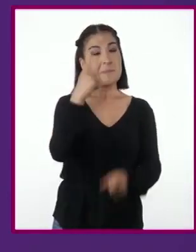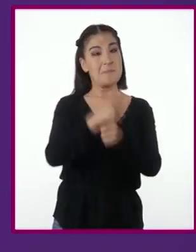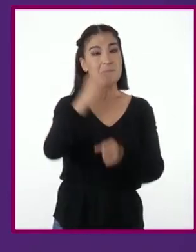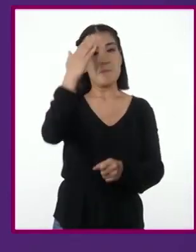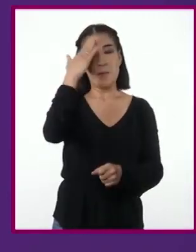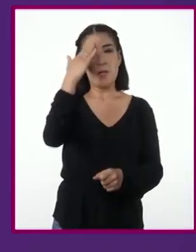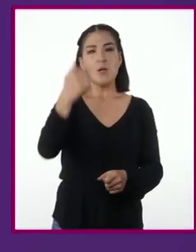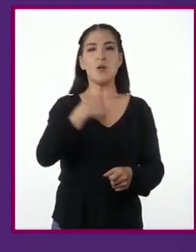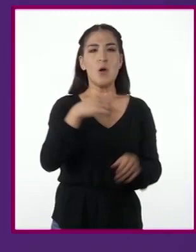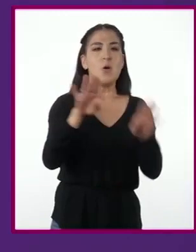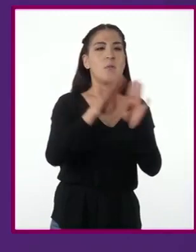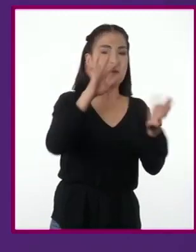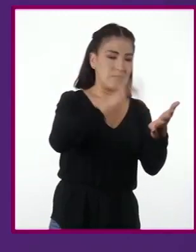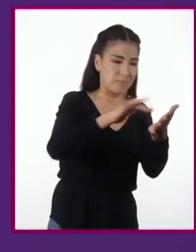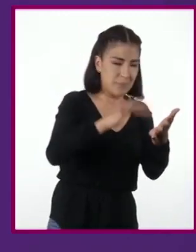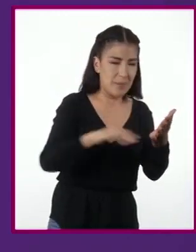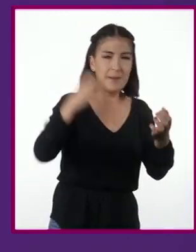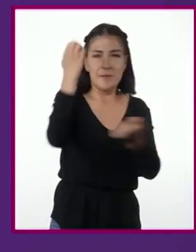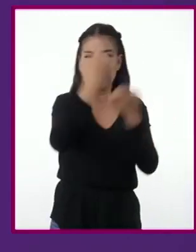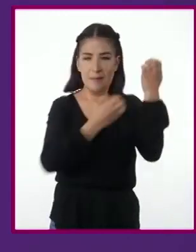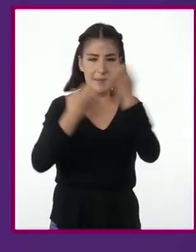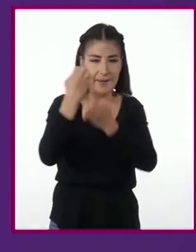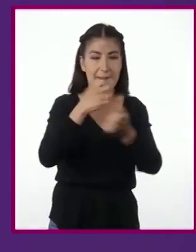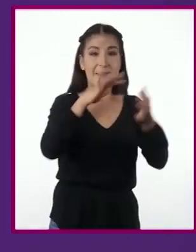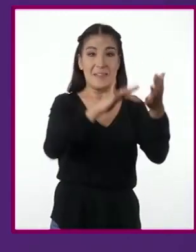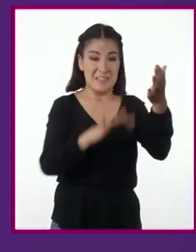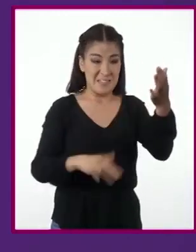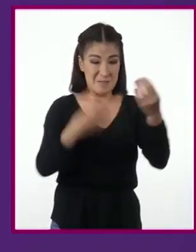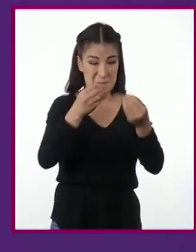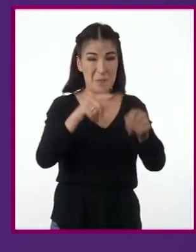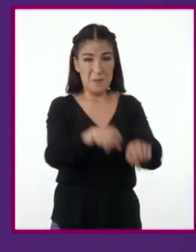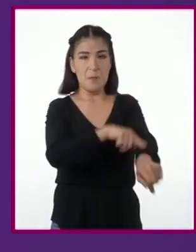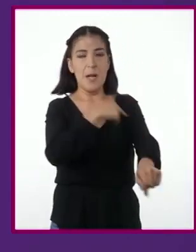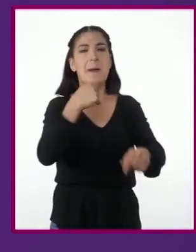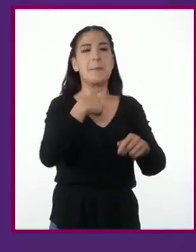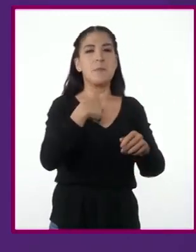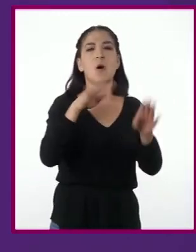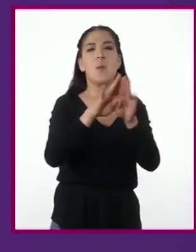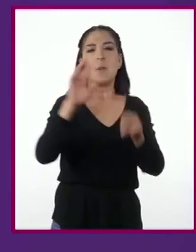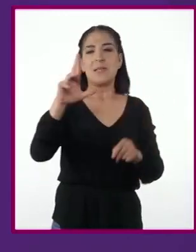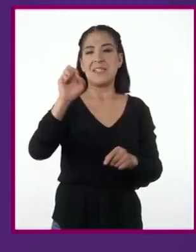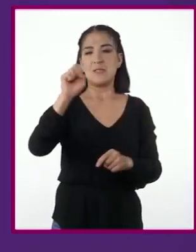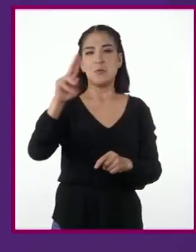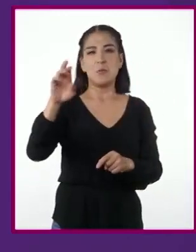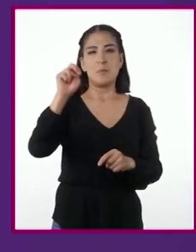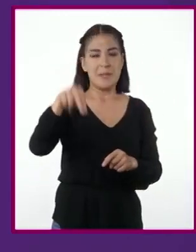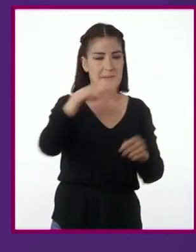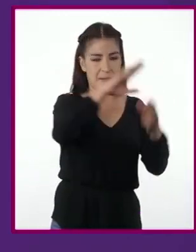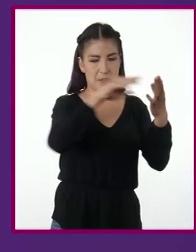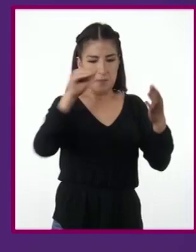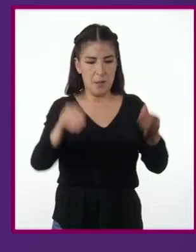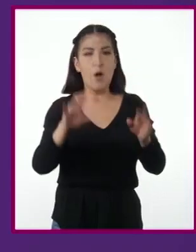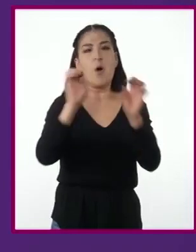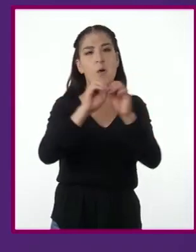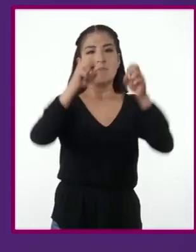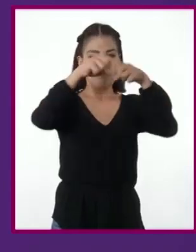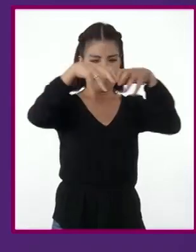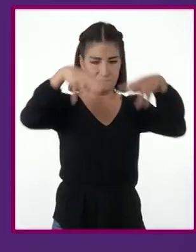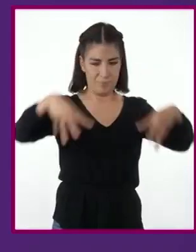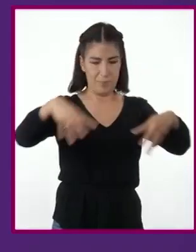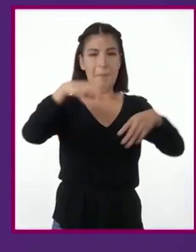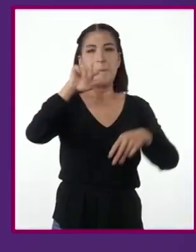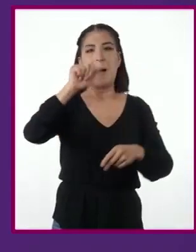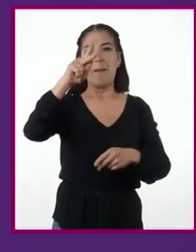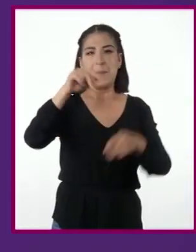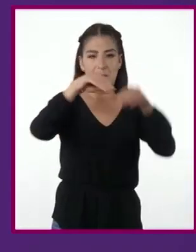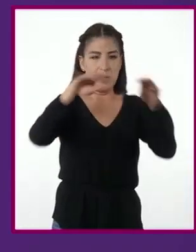Principalmente leo y analizo el texto. Si la información es extensa, realizo un resumen. De lo contrario, hago un mapa conceptual o un cuadro